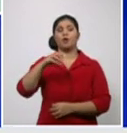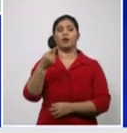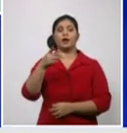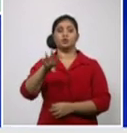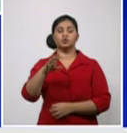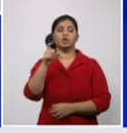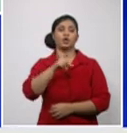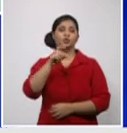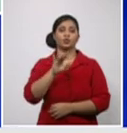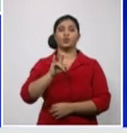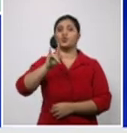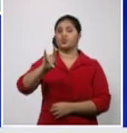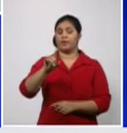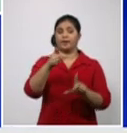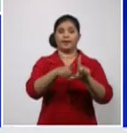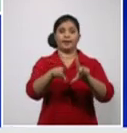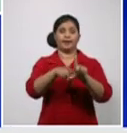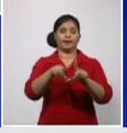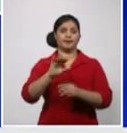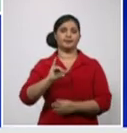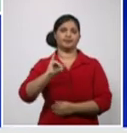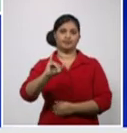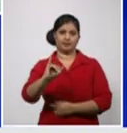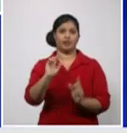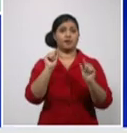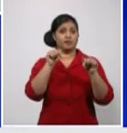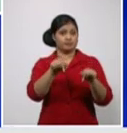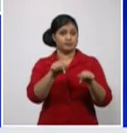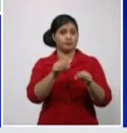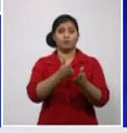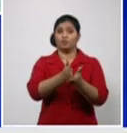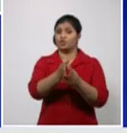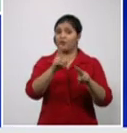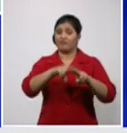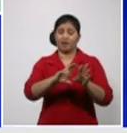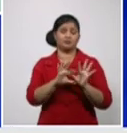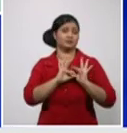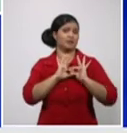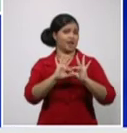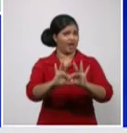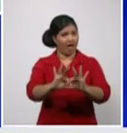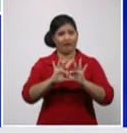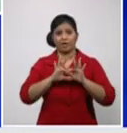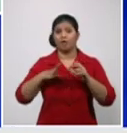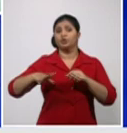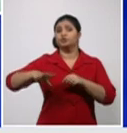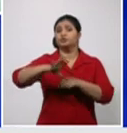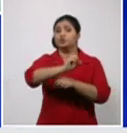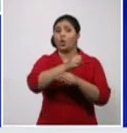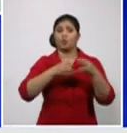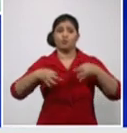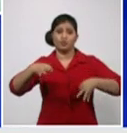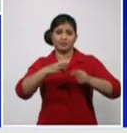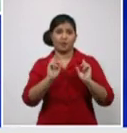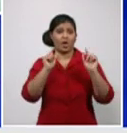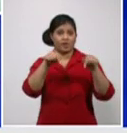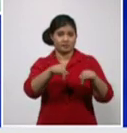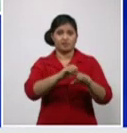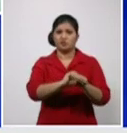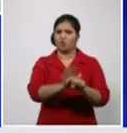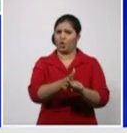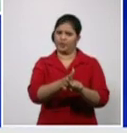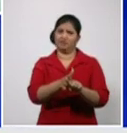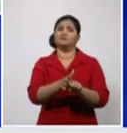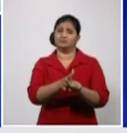en Regla 6. Todavía, reitero, dispersos y cifras elevadas en esta